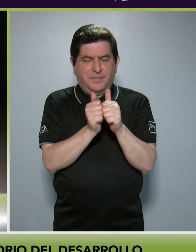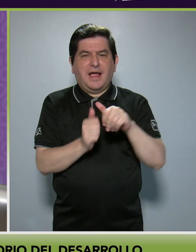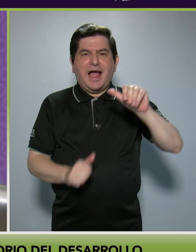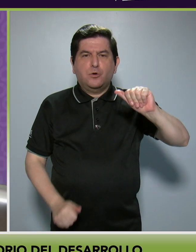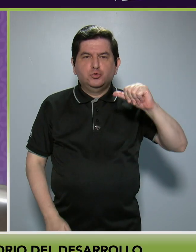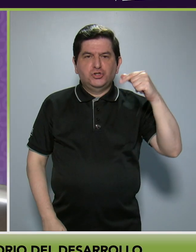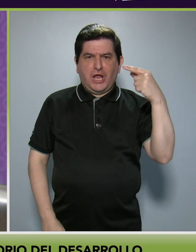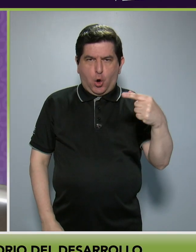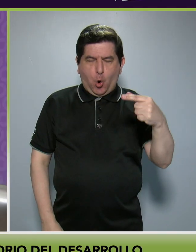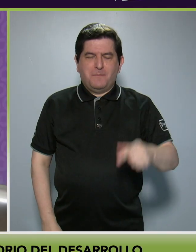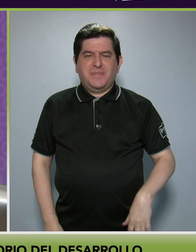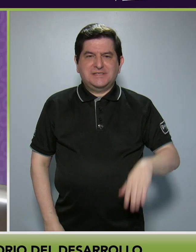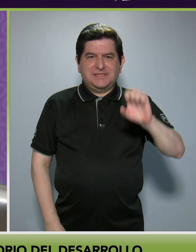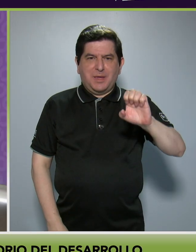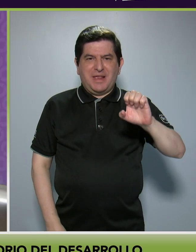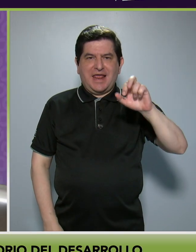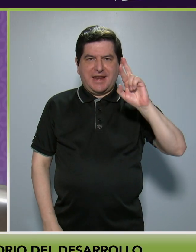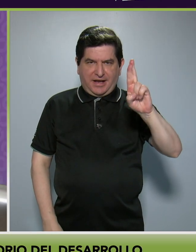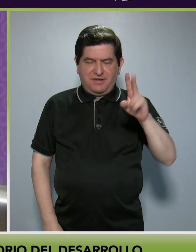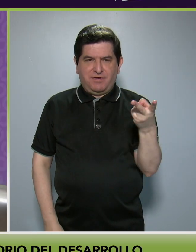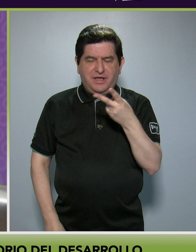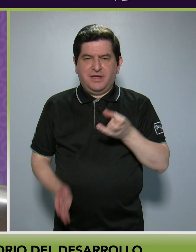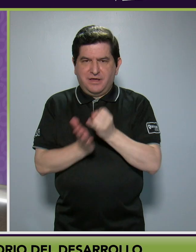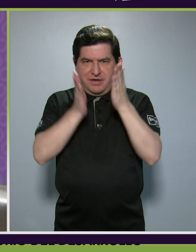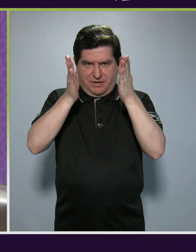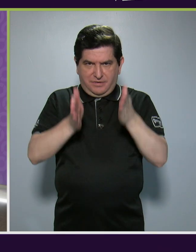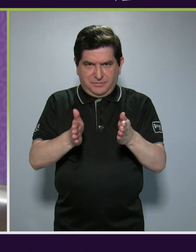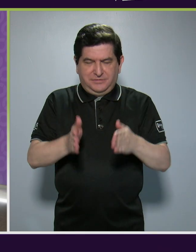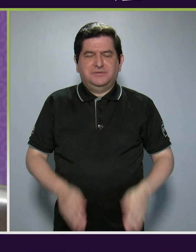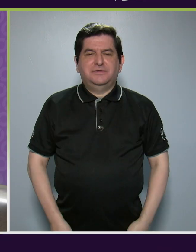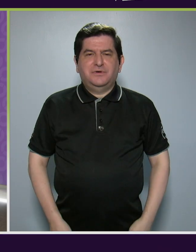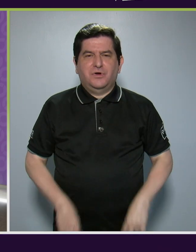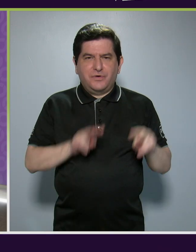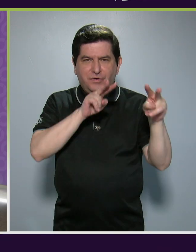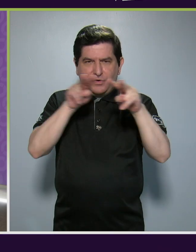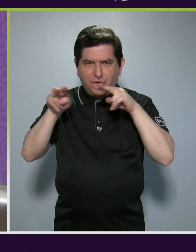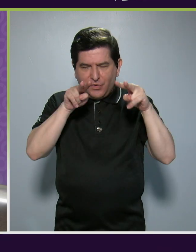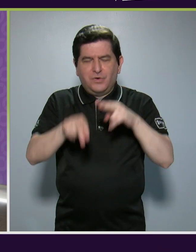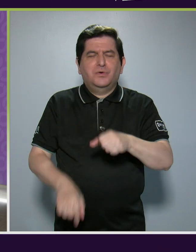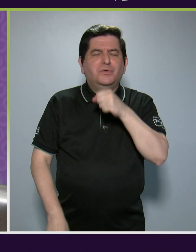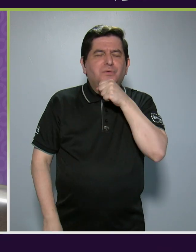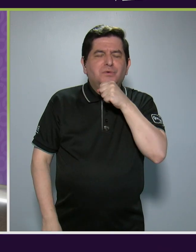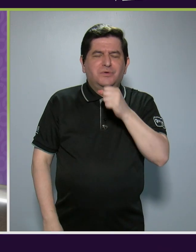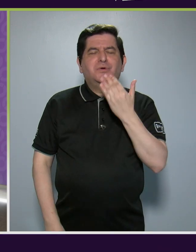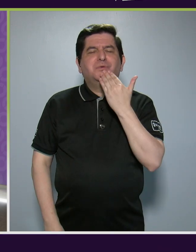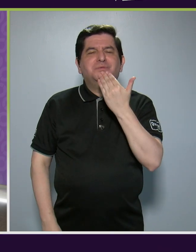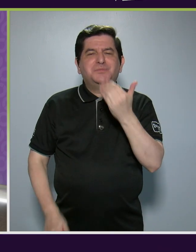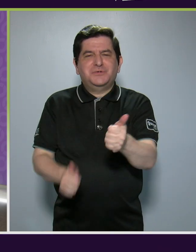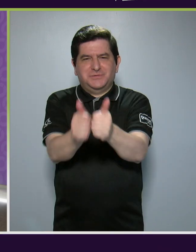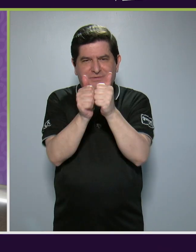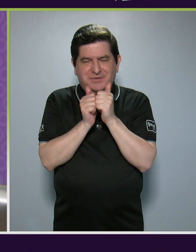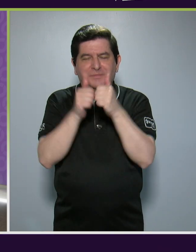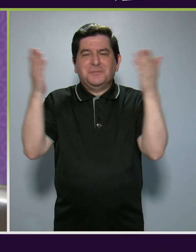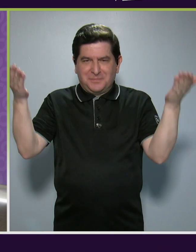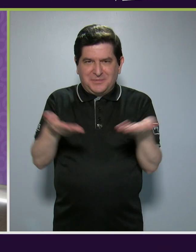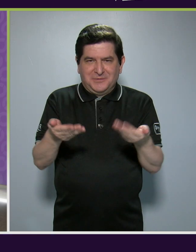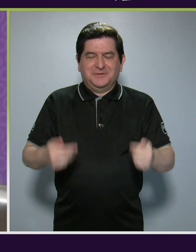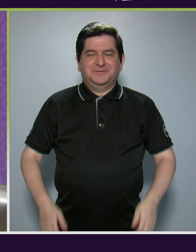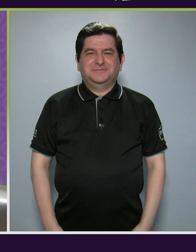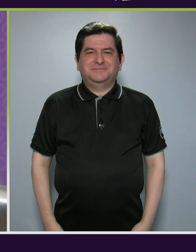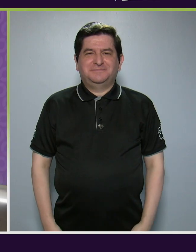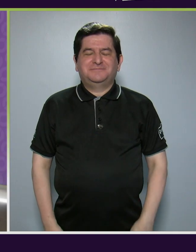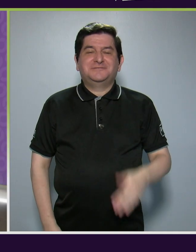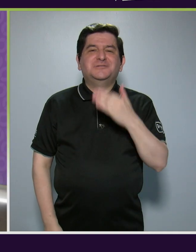Agustín Gómez y Emiliana Rivera, ambos investigadores del Observatorio del Envejecimiento. Muchas gracias por acompañarnos y bienvenidos.